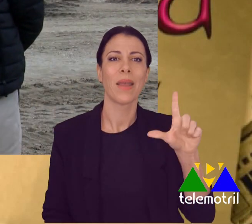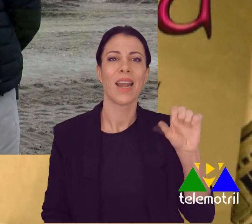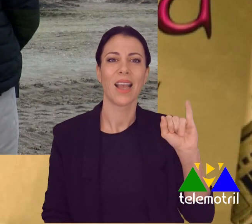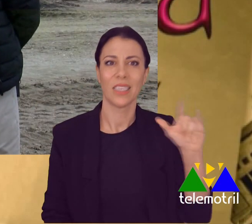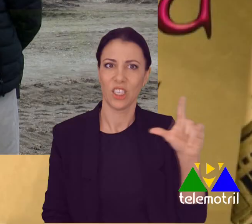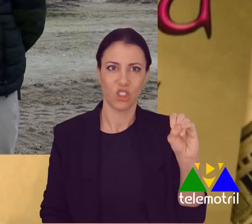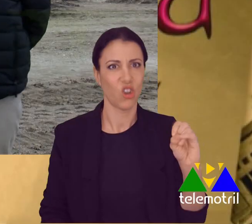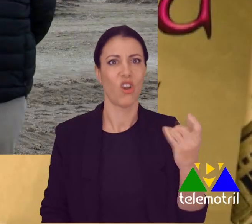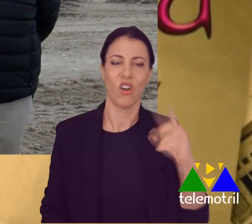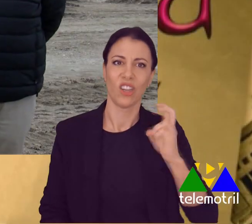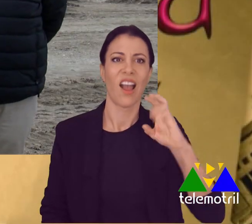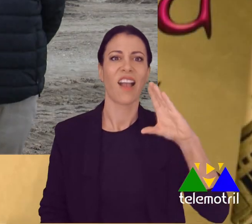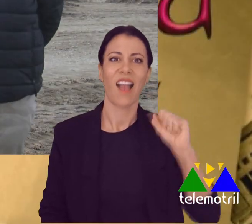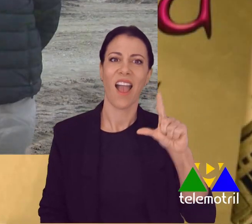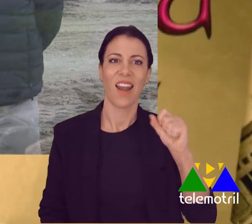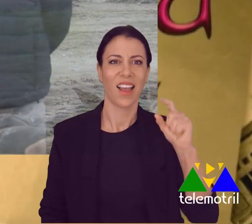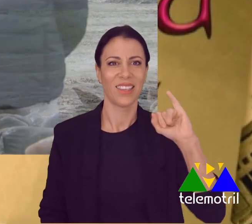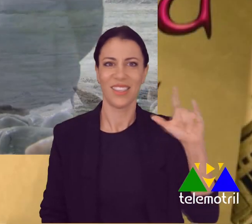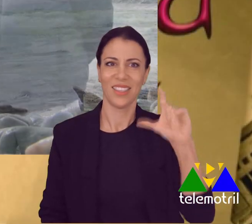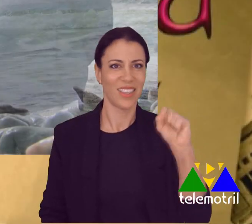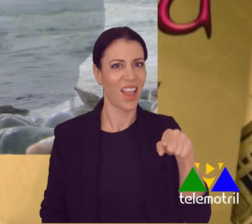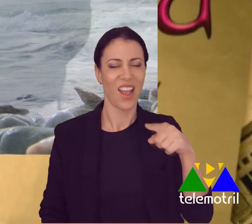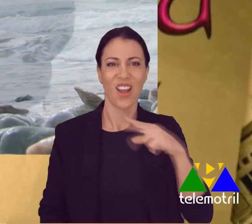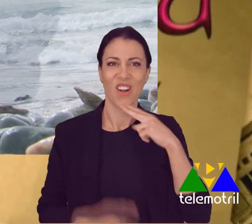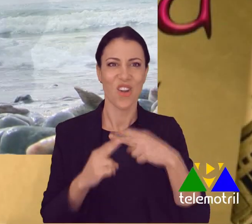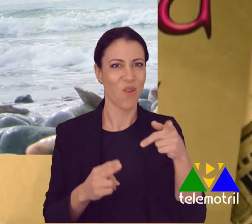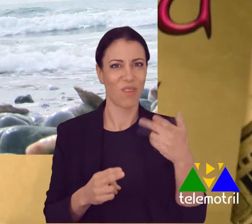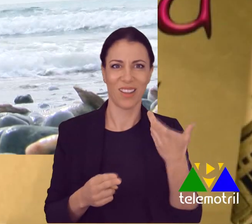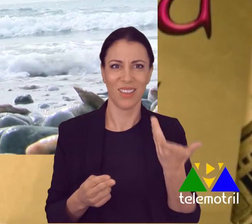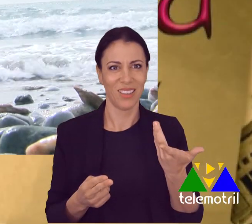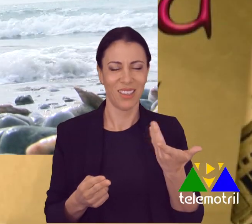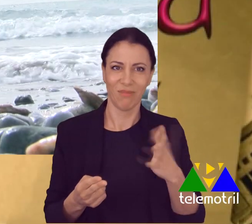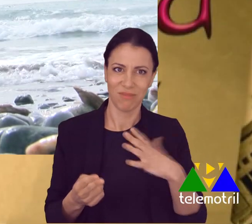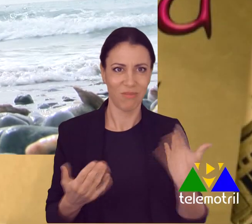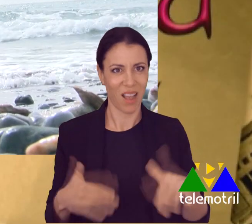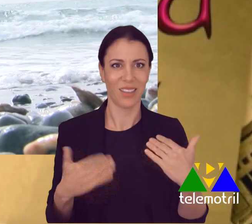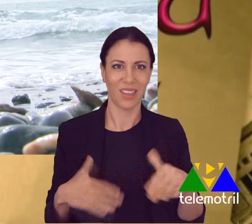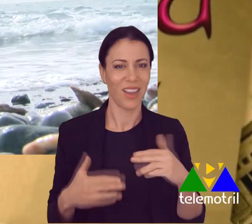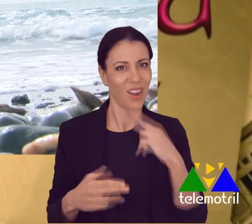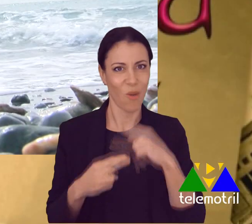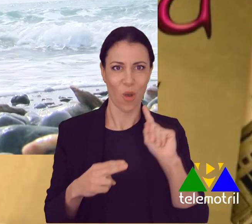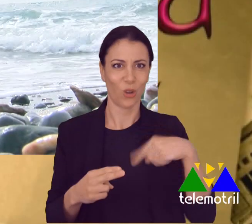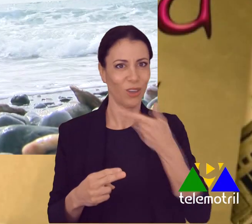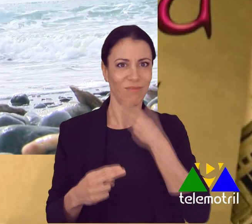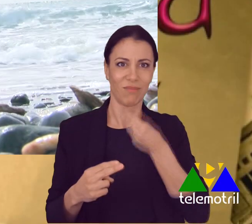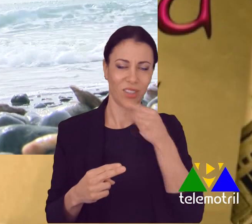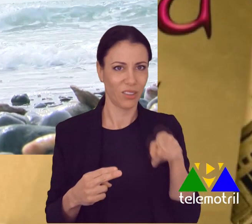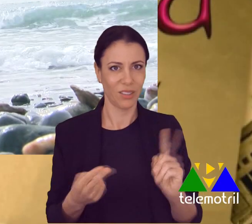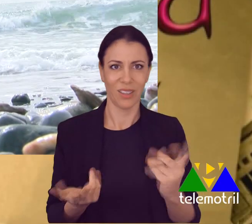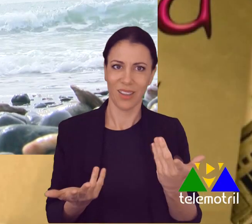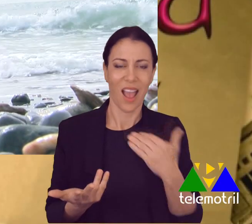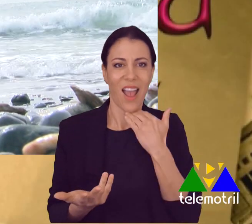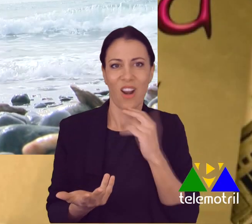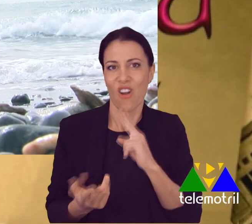vaya nombres que le hemos puesto a nuestras playas, que no sabemos muy bien, ¿no? No sabemos muy bien, ¿no? Pero sí que es verdad que podíamos